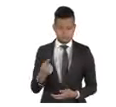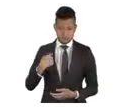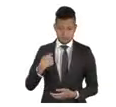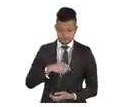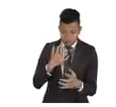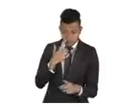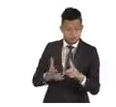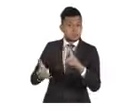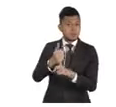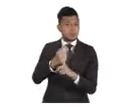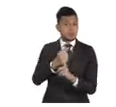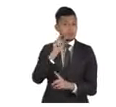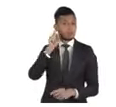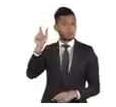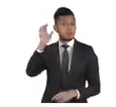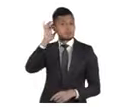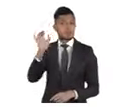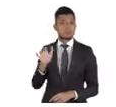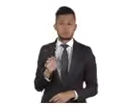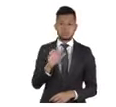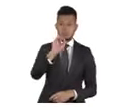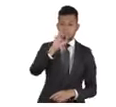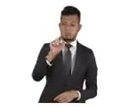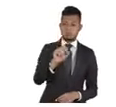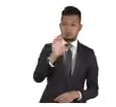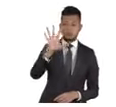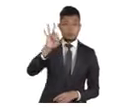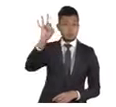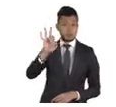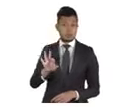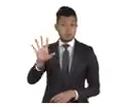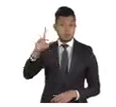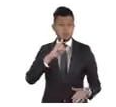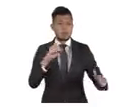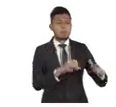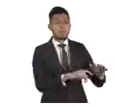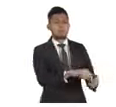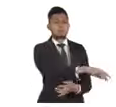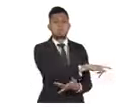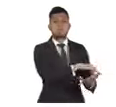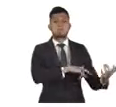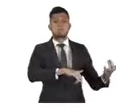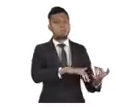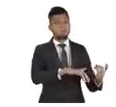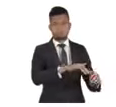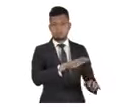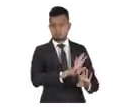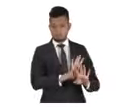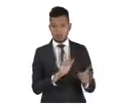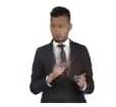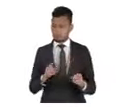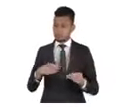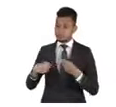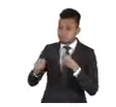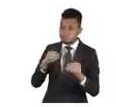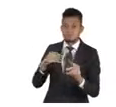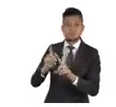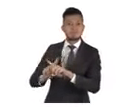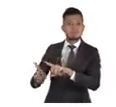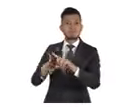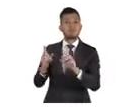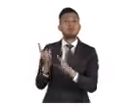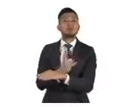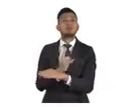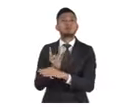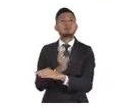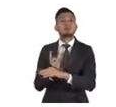que es que el menos del 0.5% de la basura vaya al relleno sanitario. Todo lo demás se reusa. y como sabemos que la basura nunca se acaba, pues